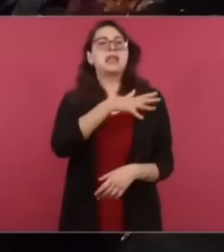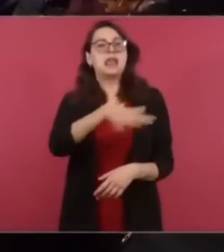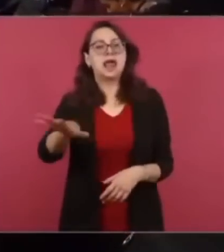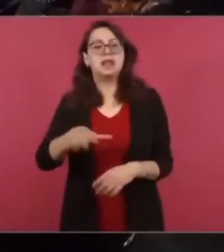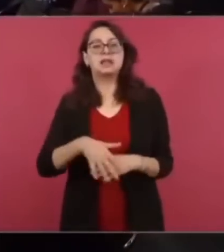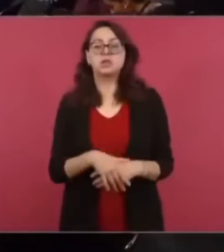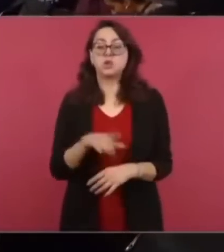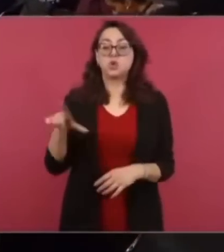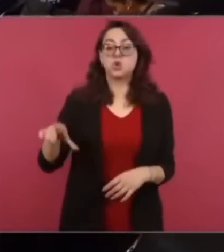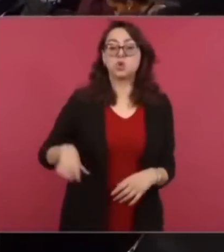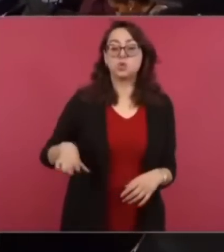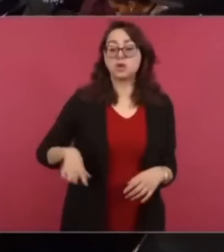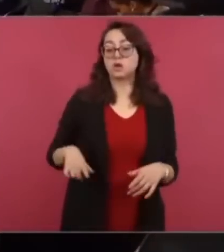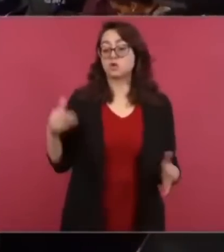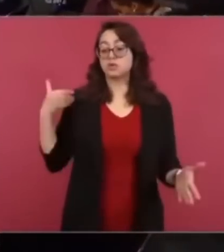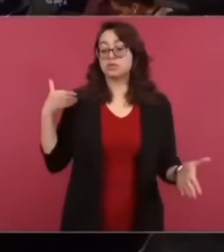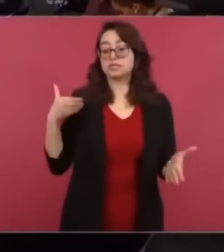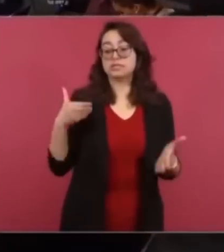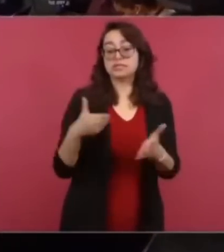un sexenio,